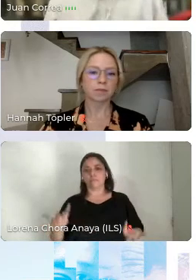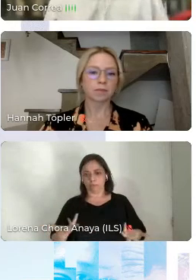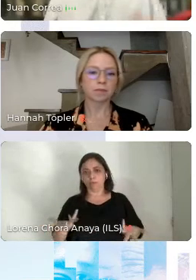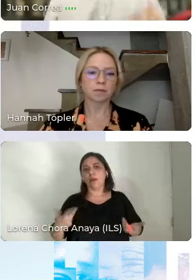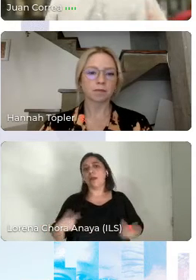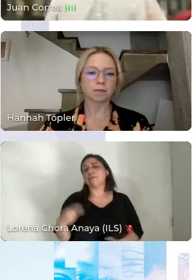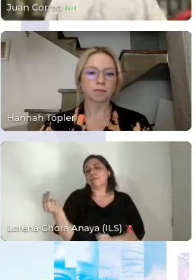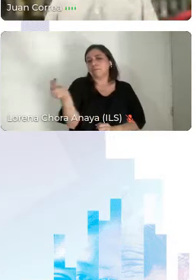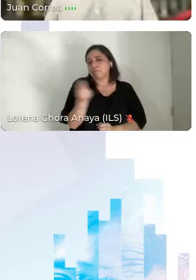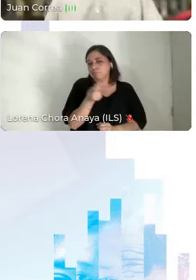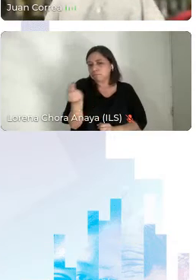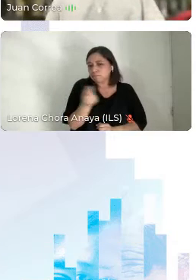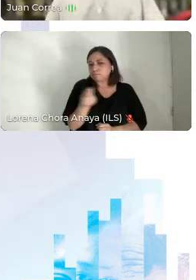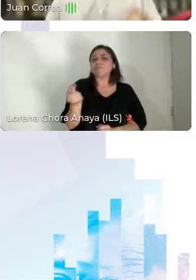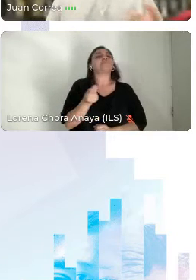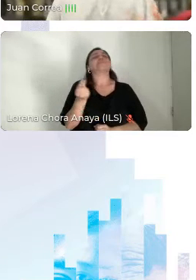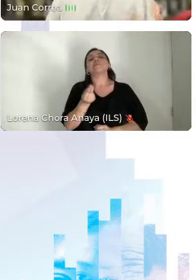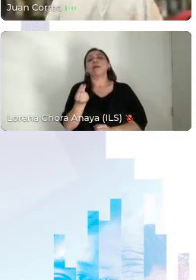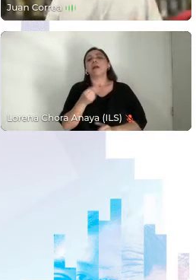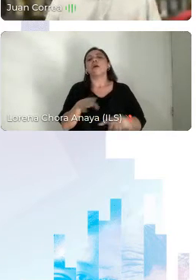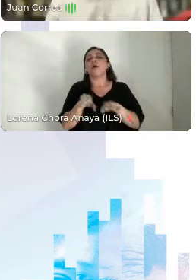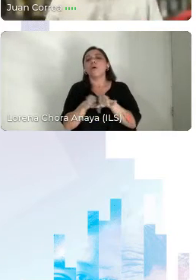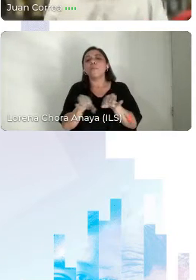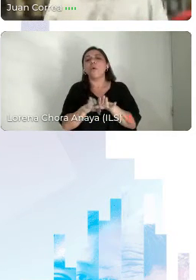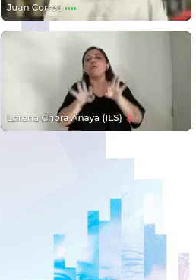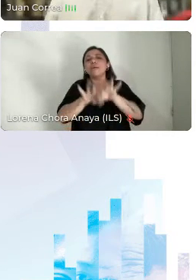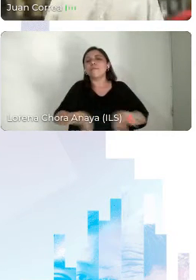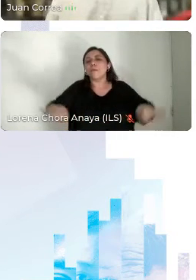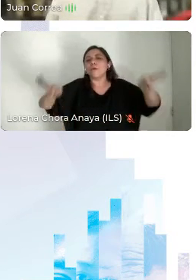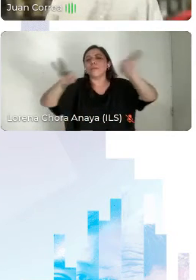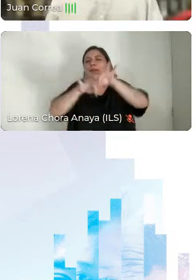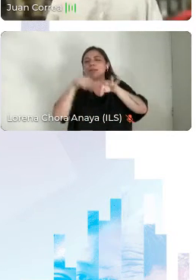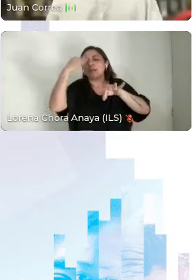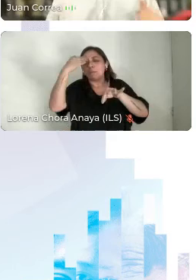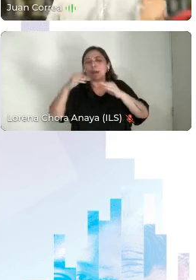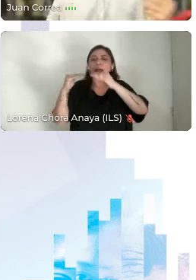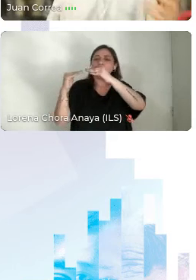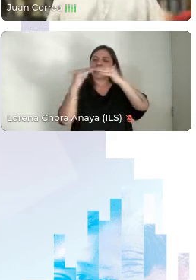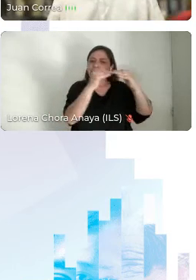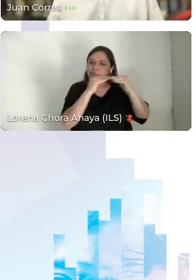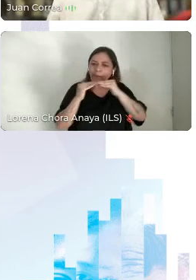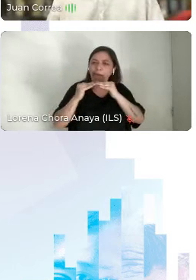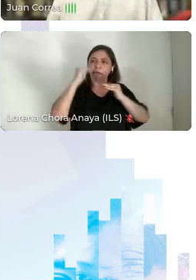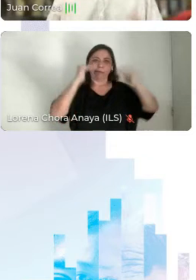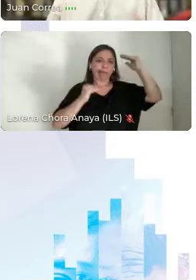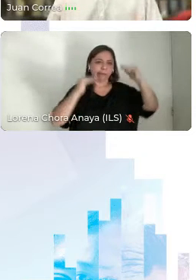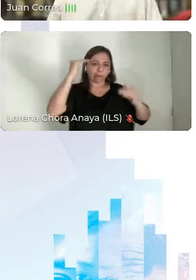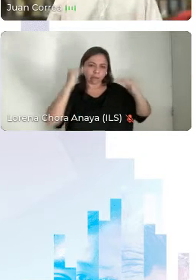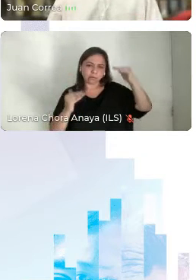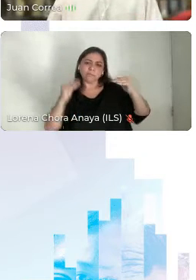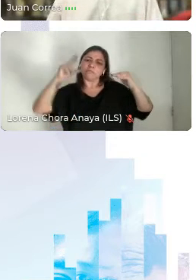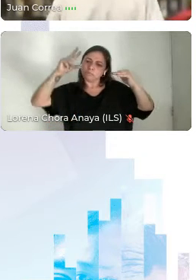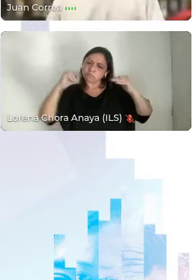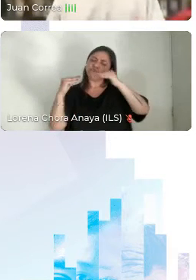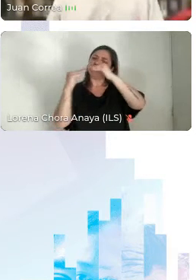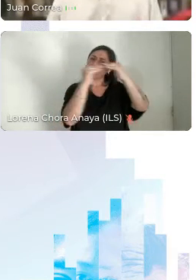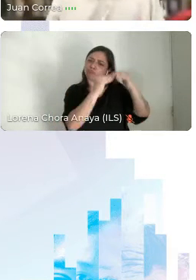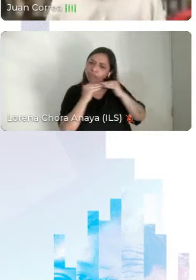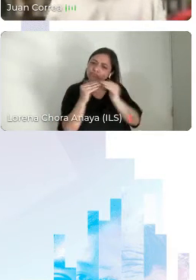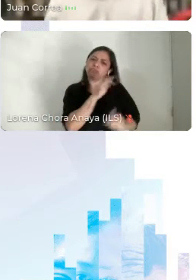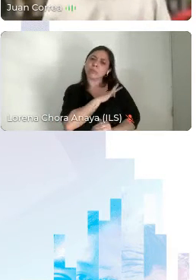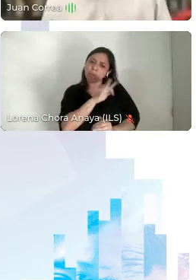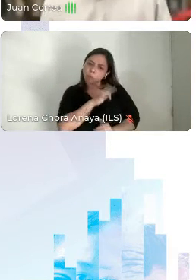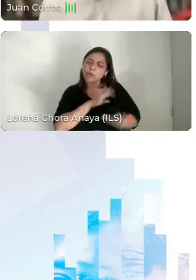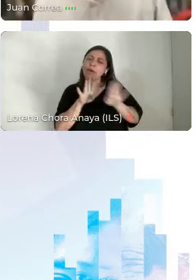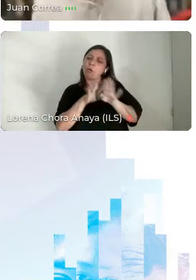ejecutar infraestructuras importantes para construir equidad y para reducir las desigualdades, pero también para la competitividad, entendiendo que el